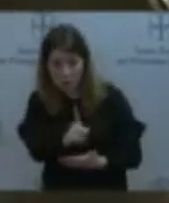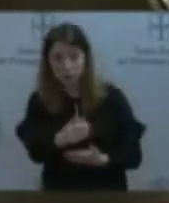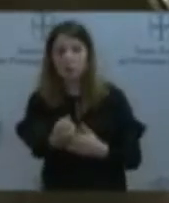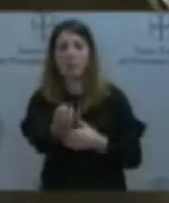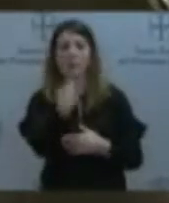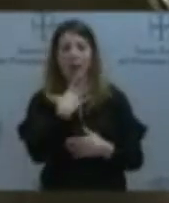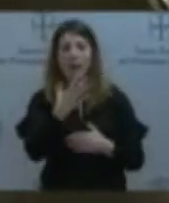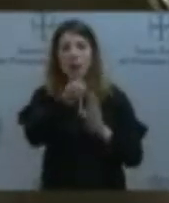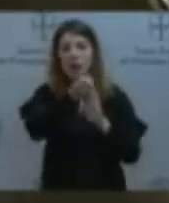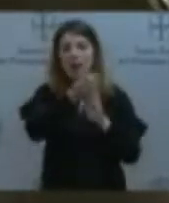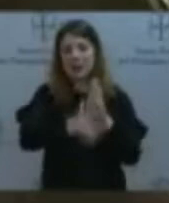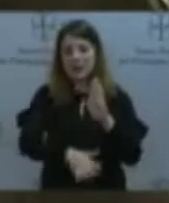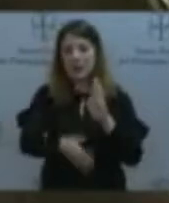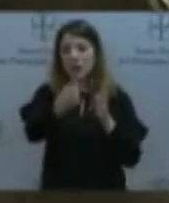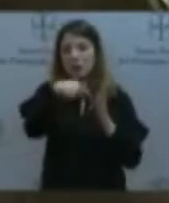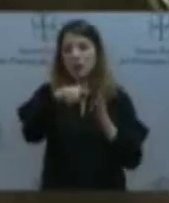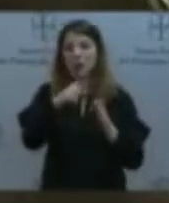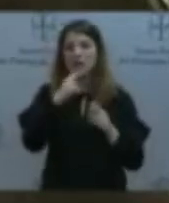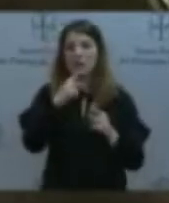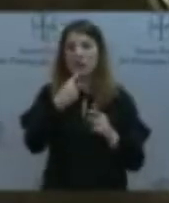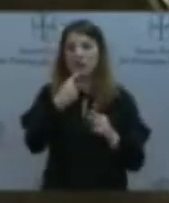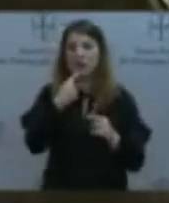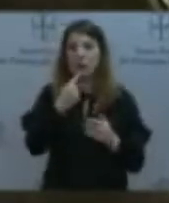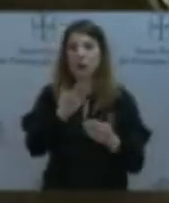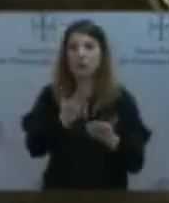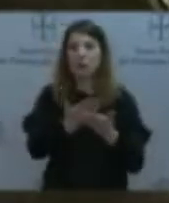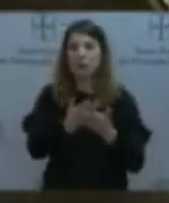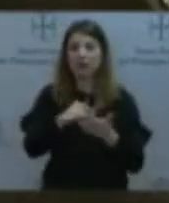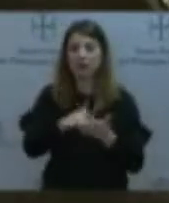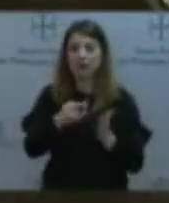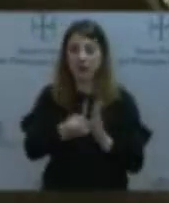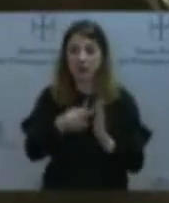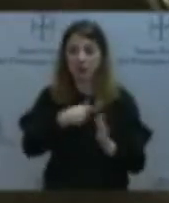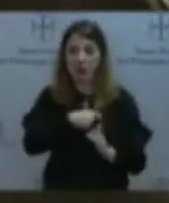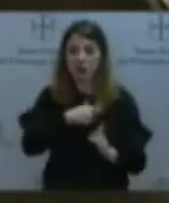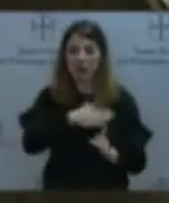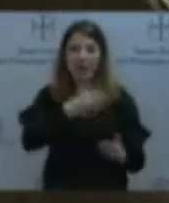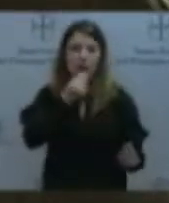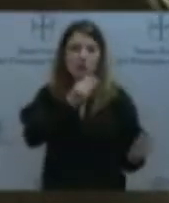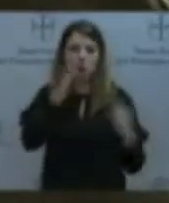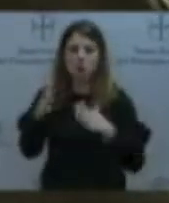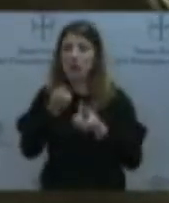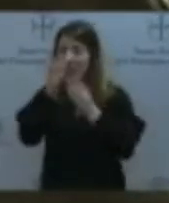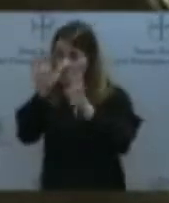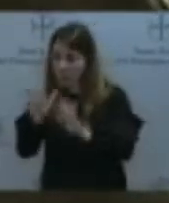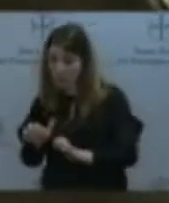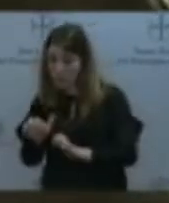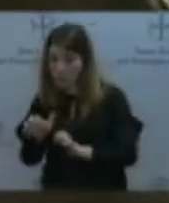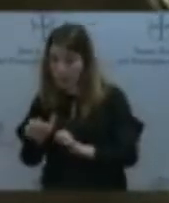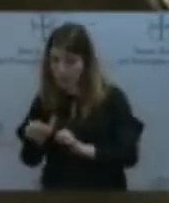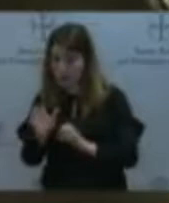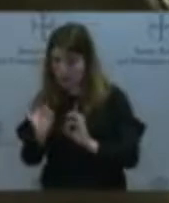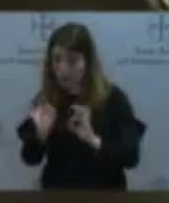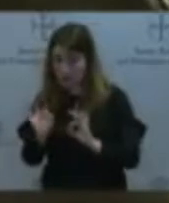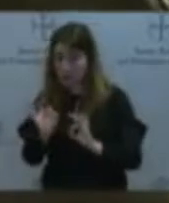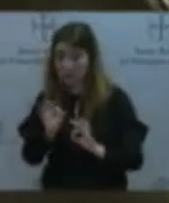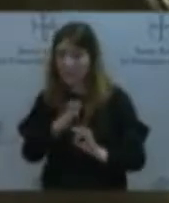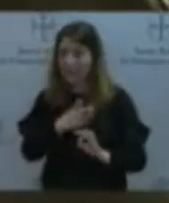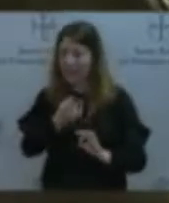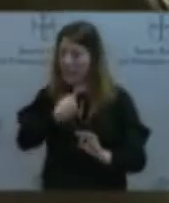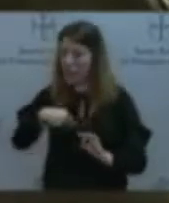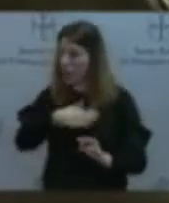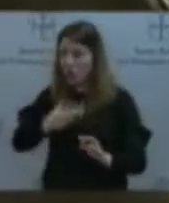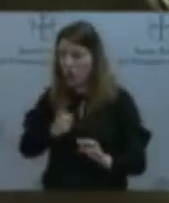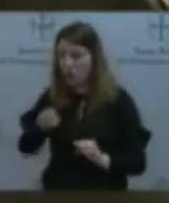que, por lo que parece, pretendían sustituir esos informes que, por alguna razón, no querían que viéramos. Estas trabas en el acceso a la